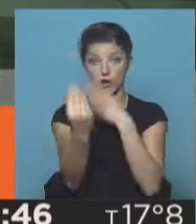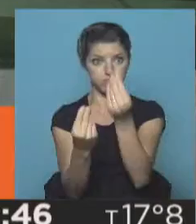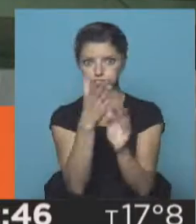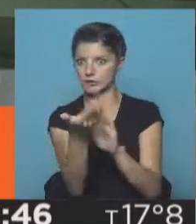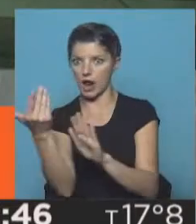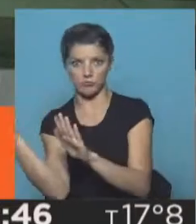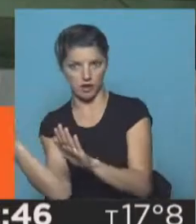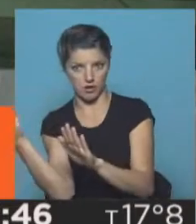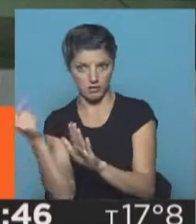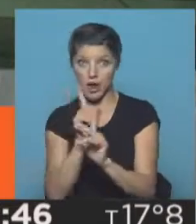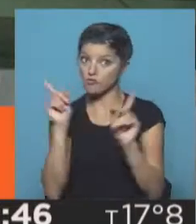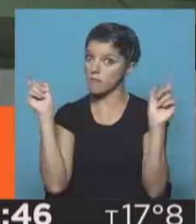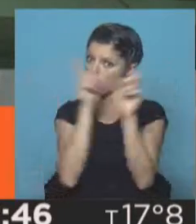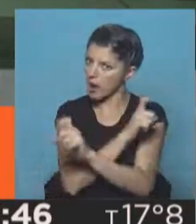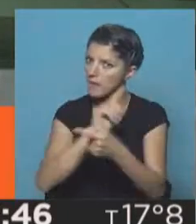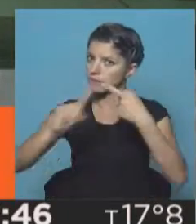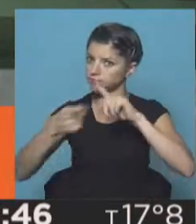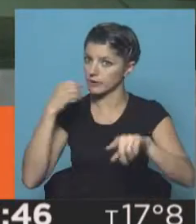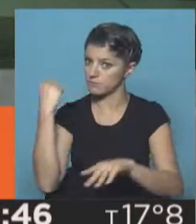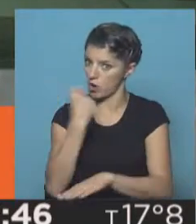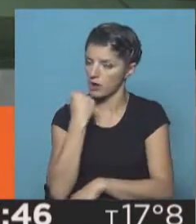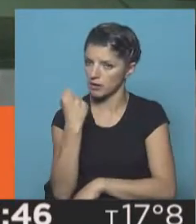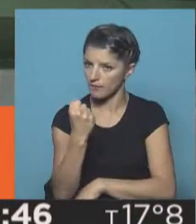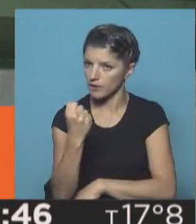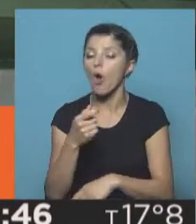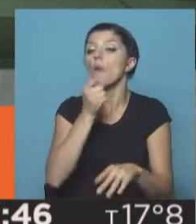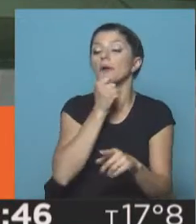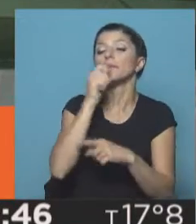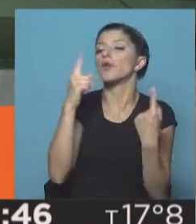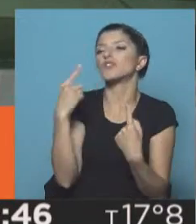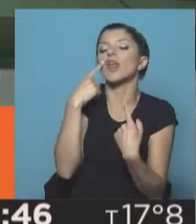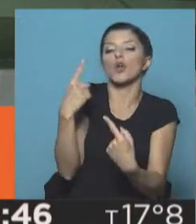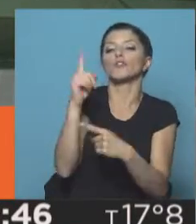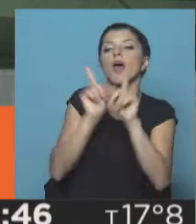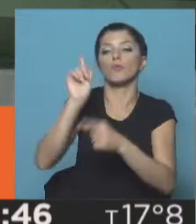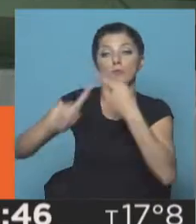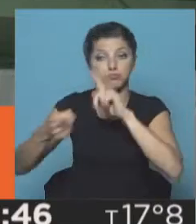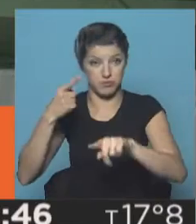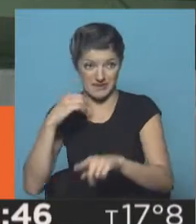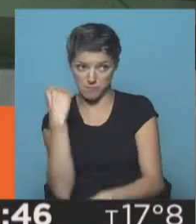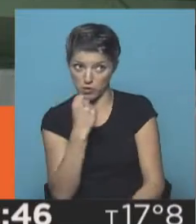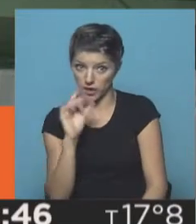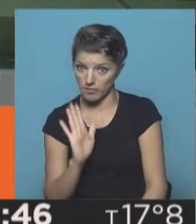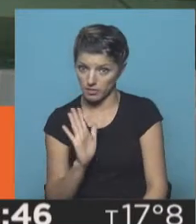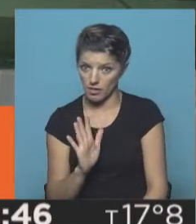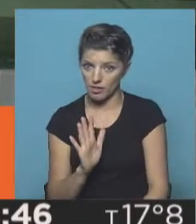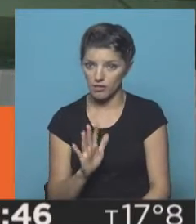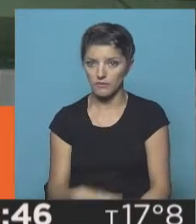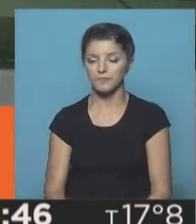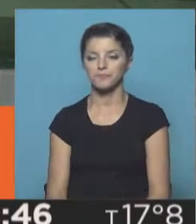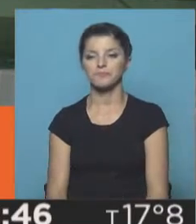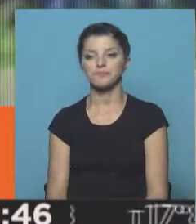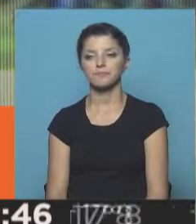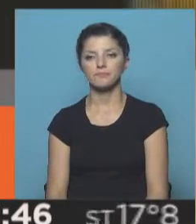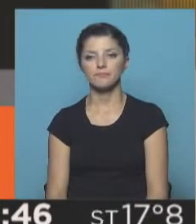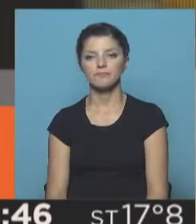diplomáticos serios en la región. No reconocimiento de relaciones diplomáticas es un nivel serio. Me gustaría entonces un